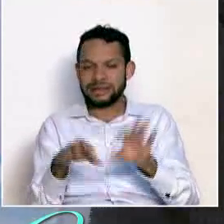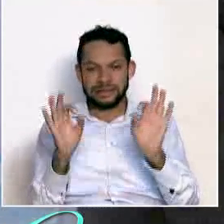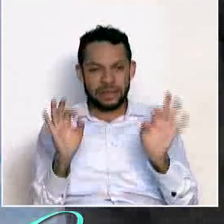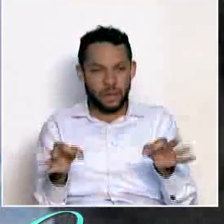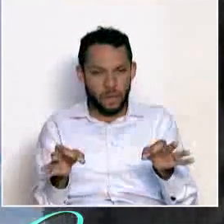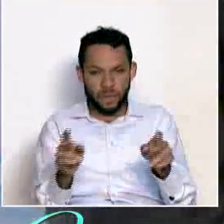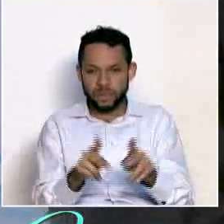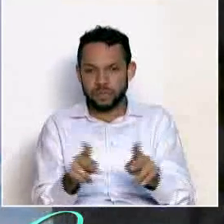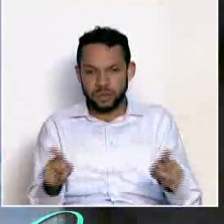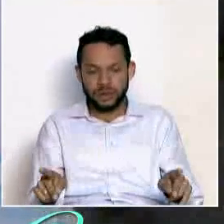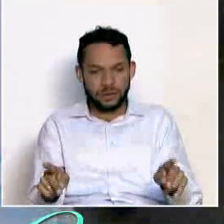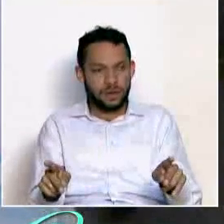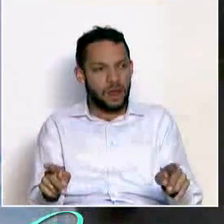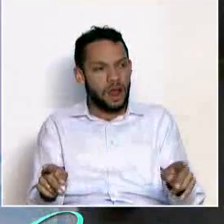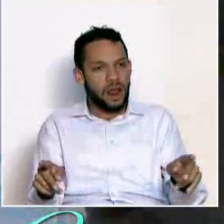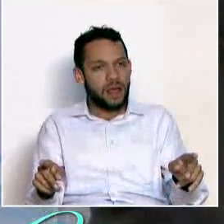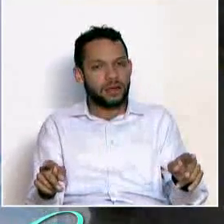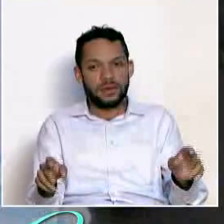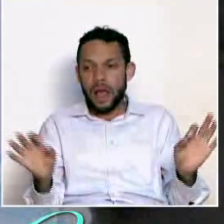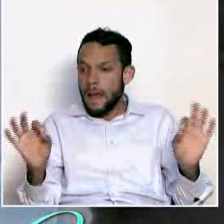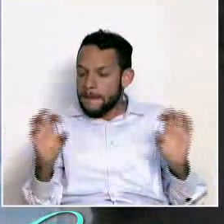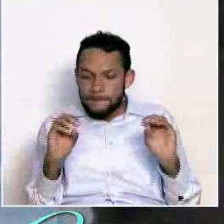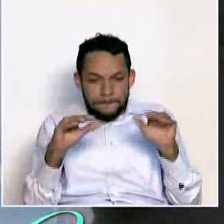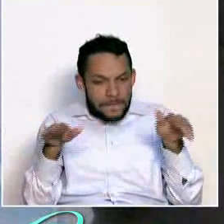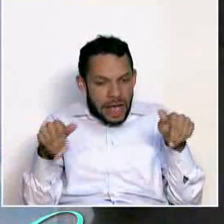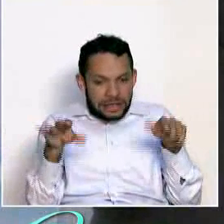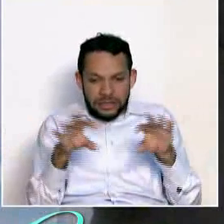Un poco de sufrimiento de mi madre.